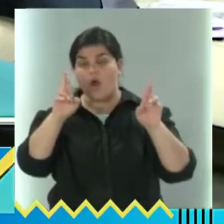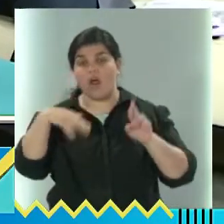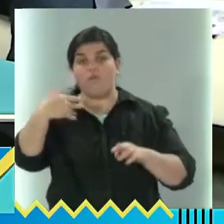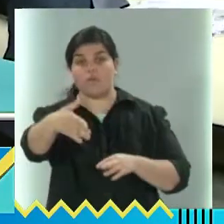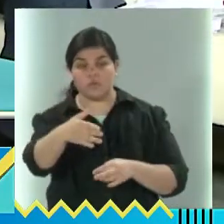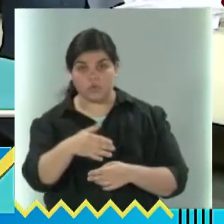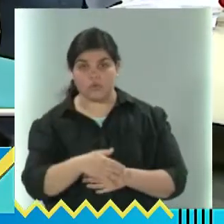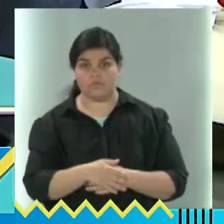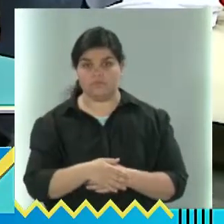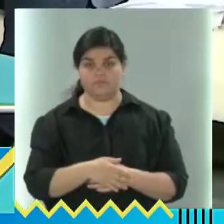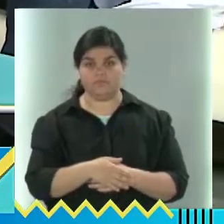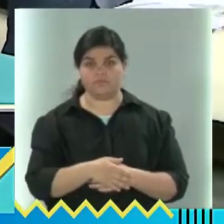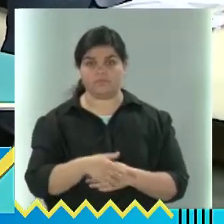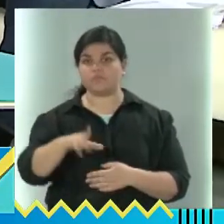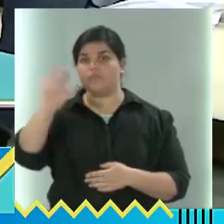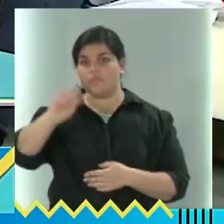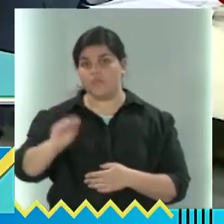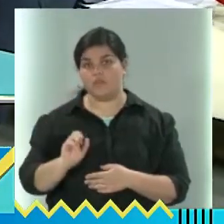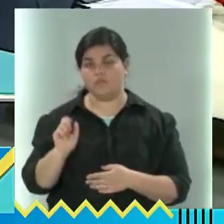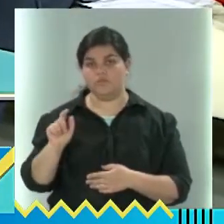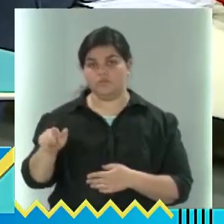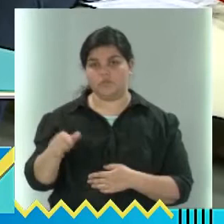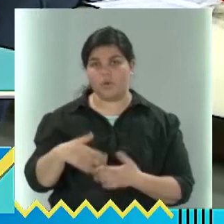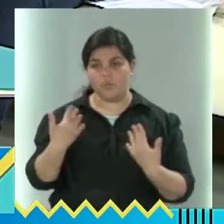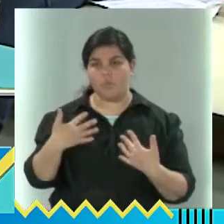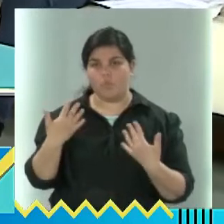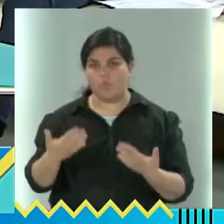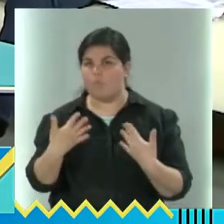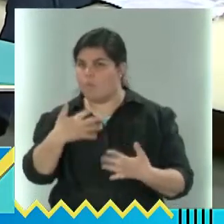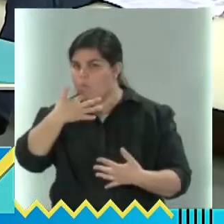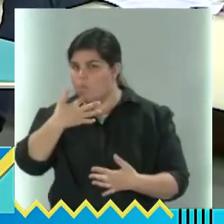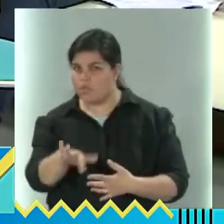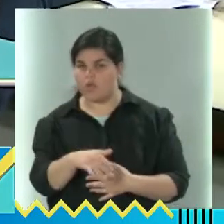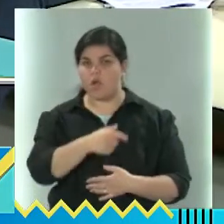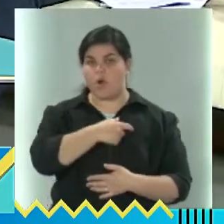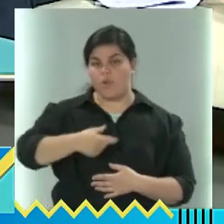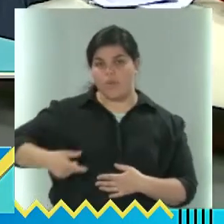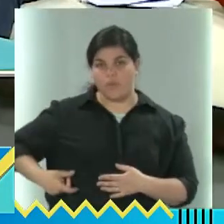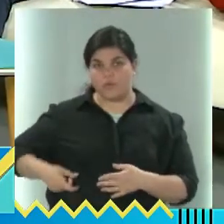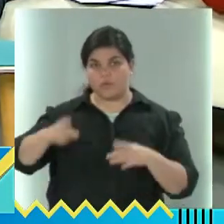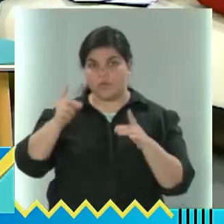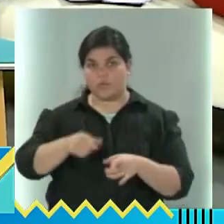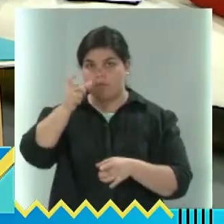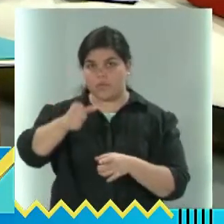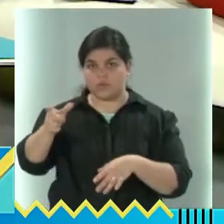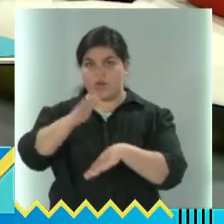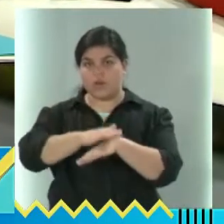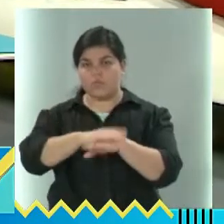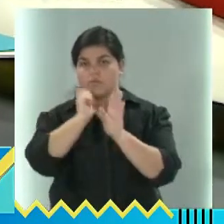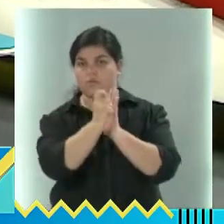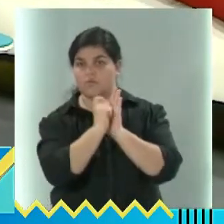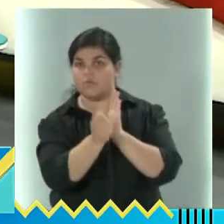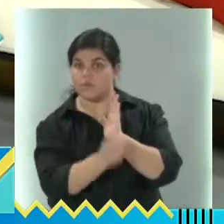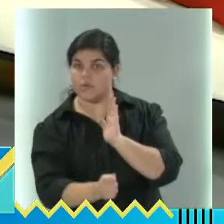futuro o en diputados la lea mejor, tanto el gobernador como quienes han redactado el código, para poder